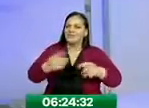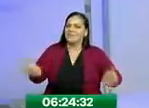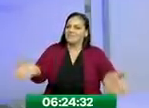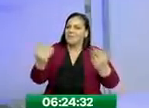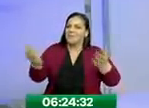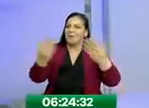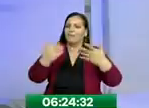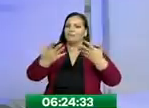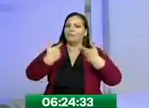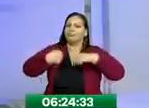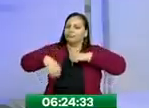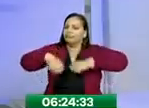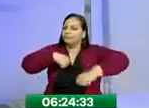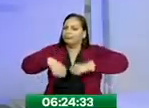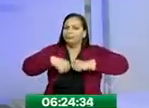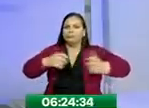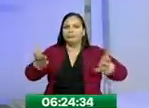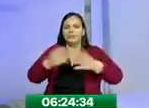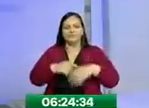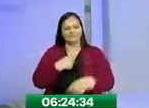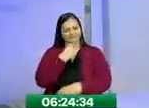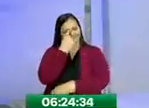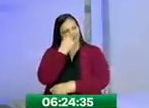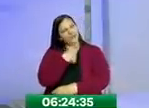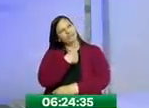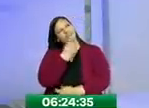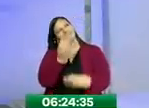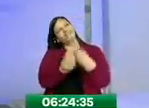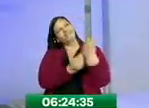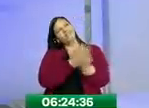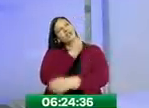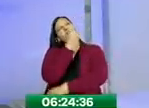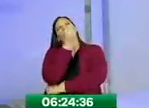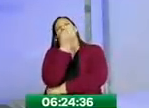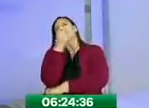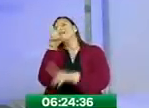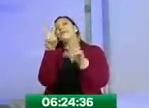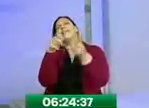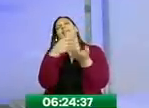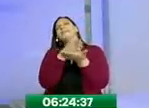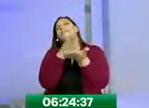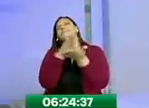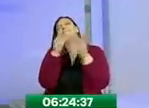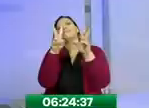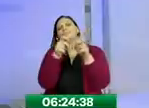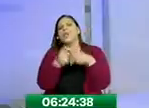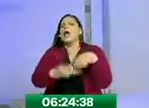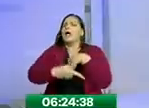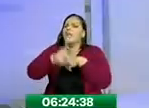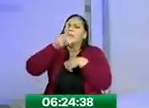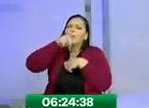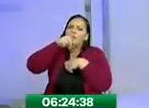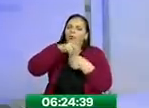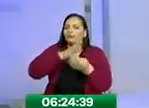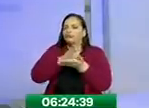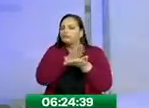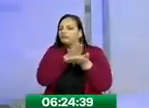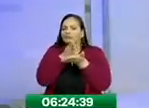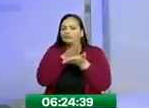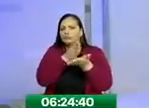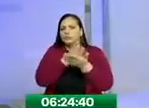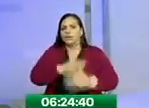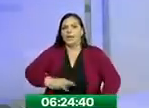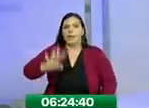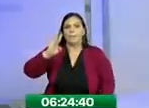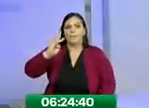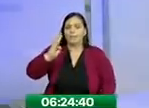a meterle ganas. Hoy día quieres cocinar un pollo a la cacerola, vaya y cocine un pollito a la cacerola, haga con su